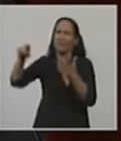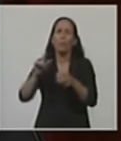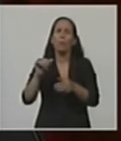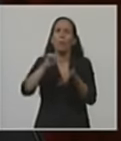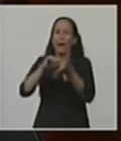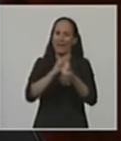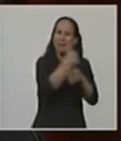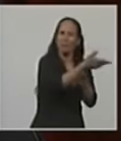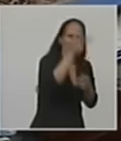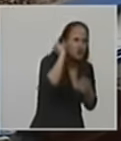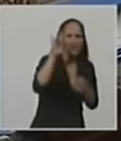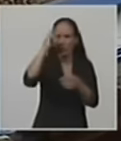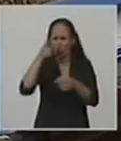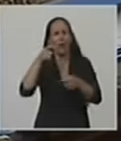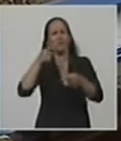como Chile y Uruguay.